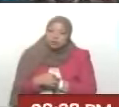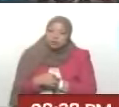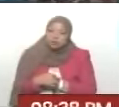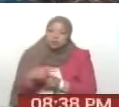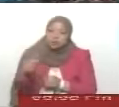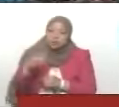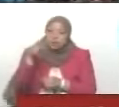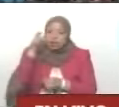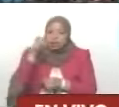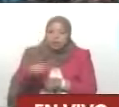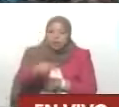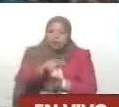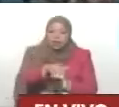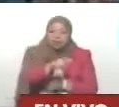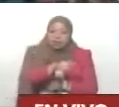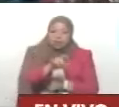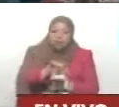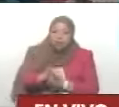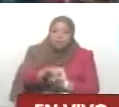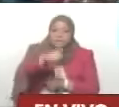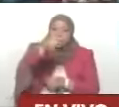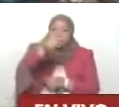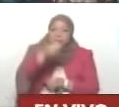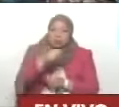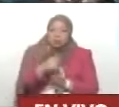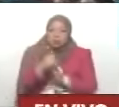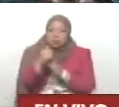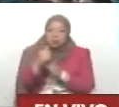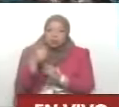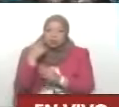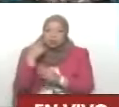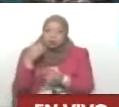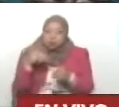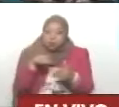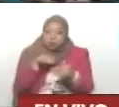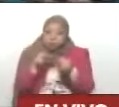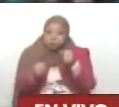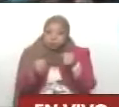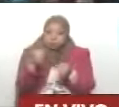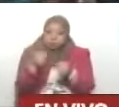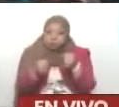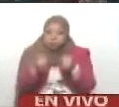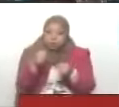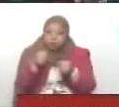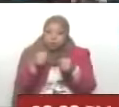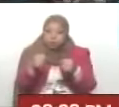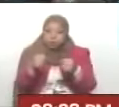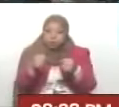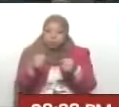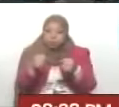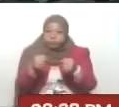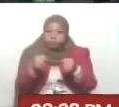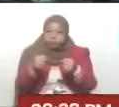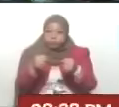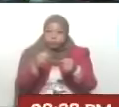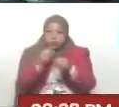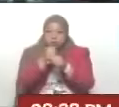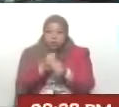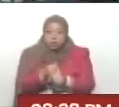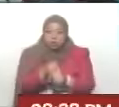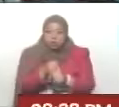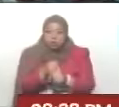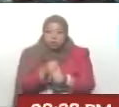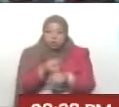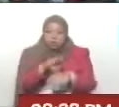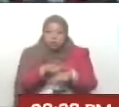resaltaba entre toda la gente que estaba ahí. Entonces yo paré el vehículo, párate, párate, párate, párate,